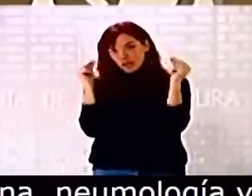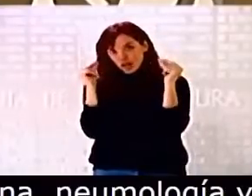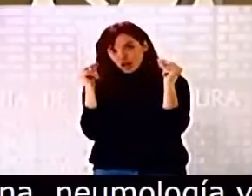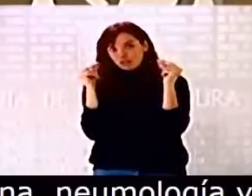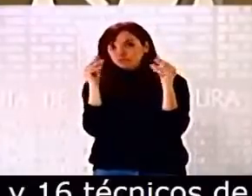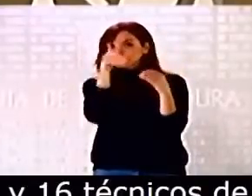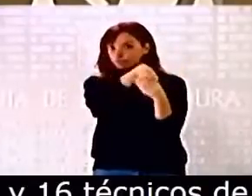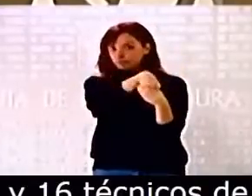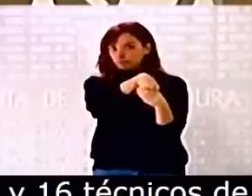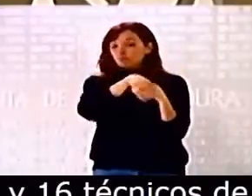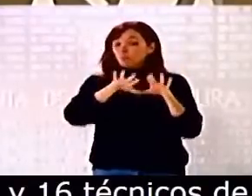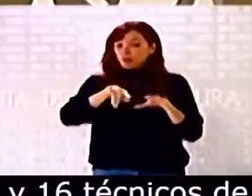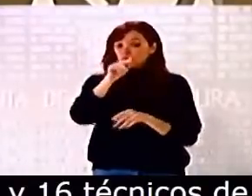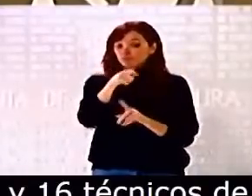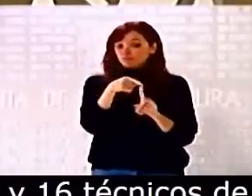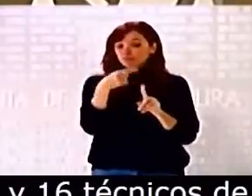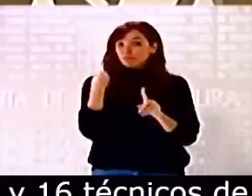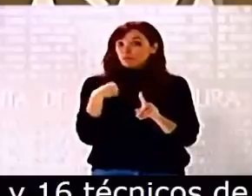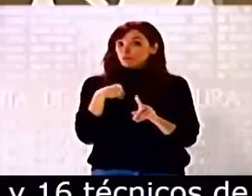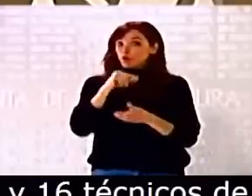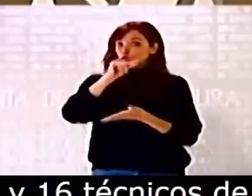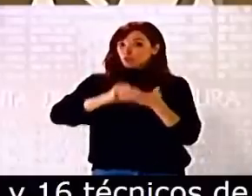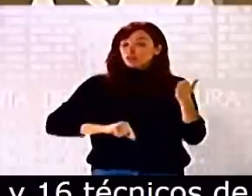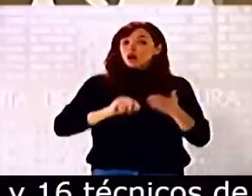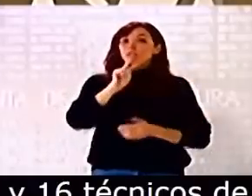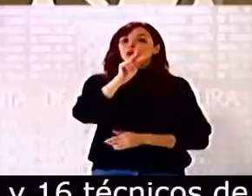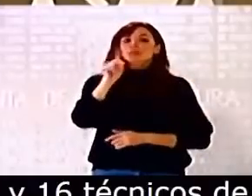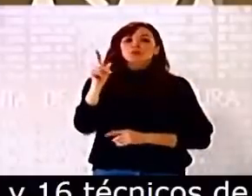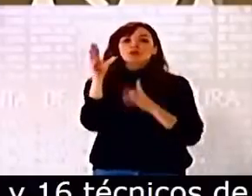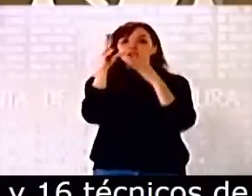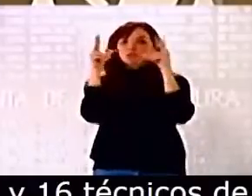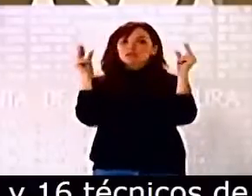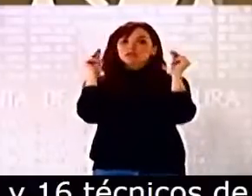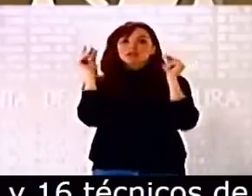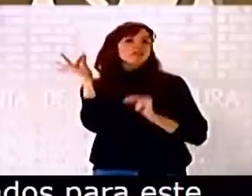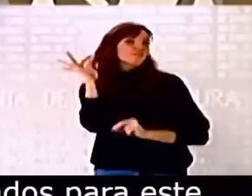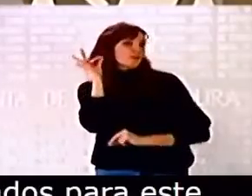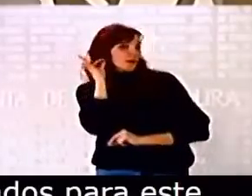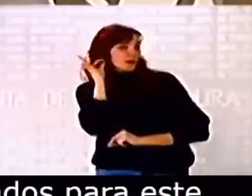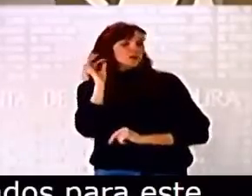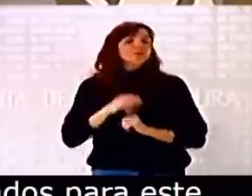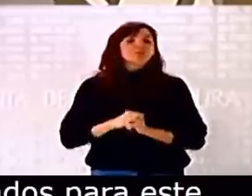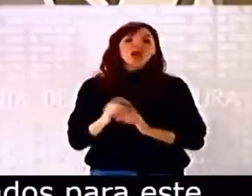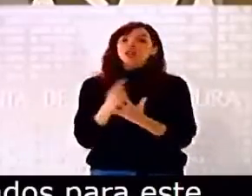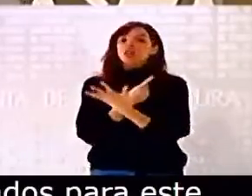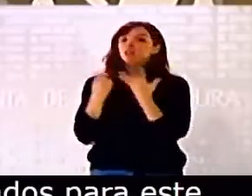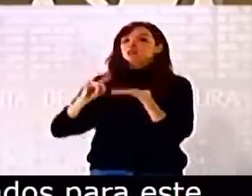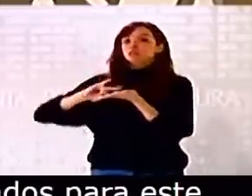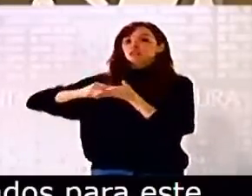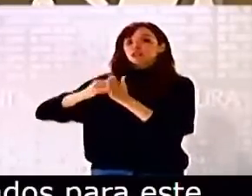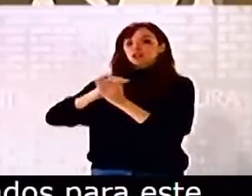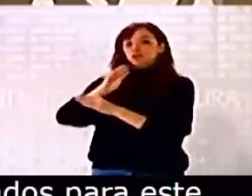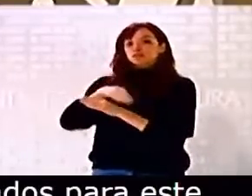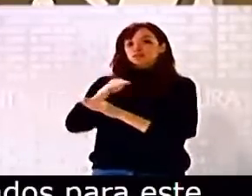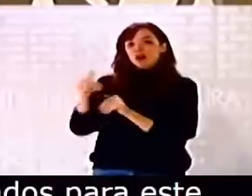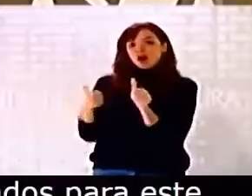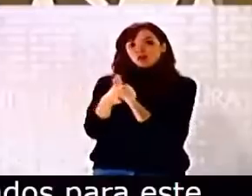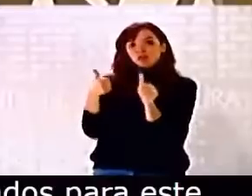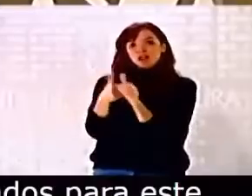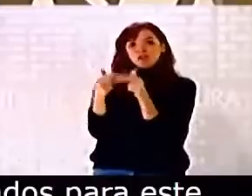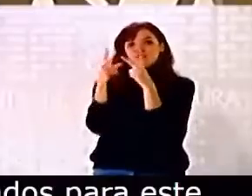están contratados para este operativo 21 enfermeras y 16 técnicos de cuidados auxiliares de